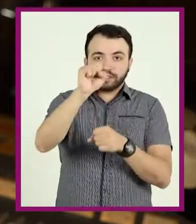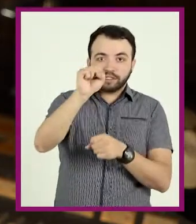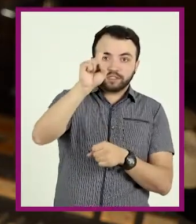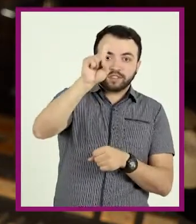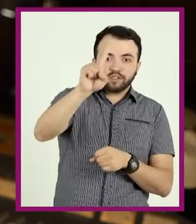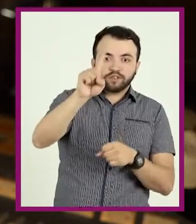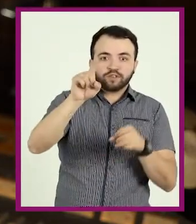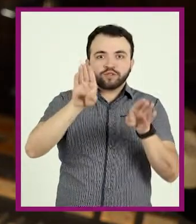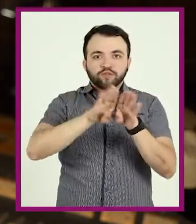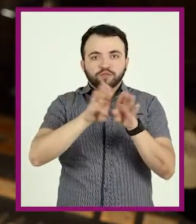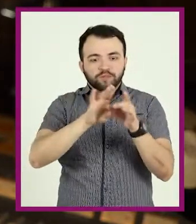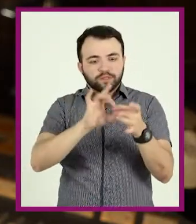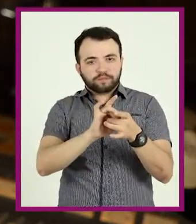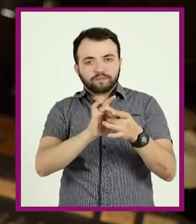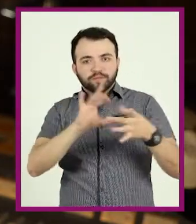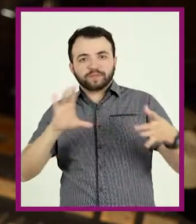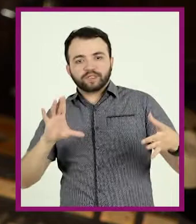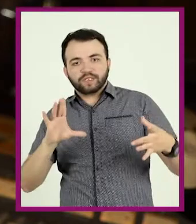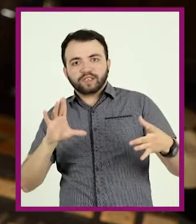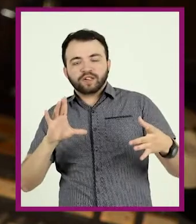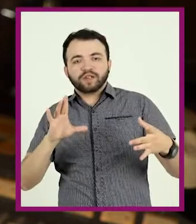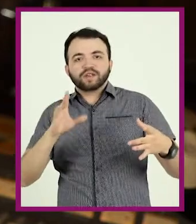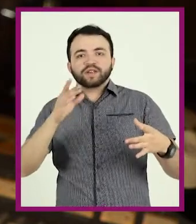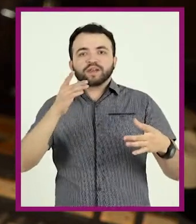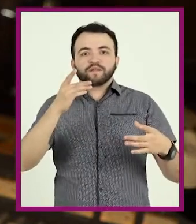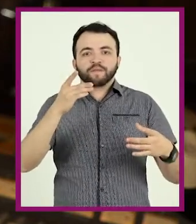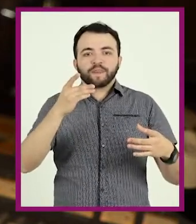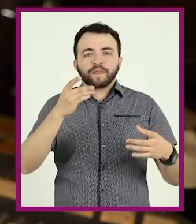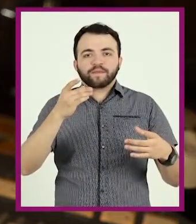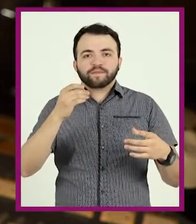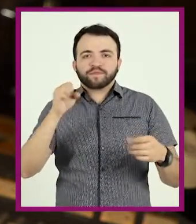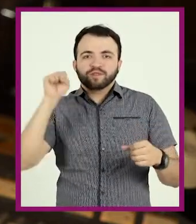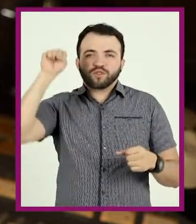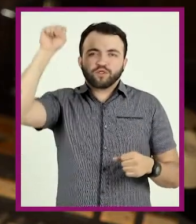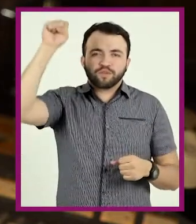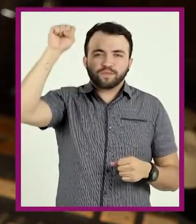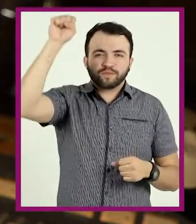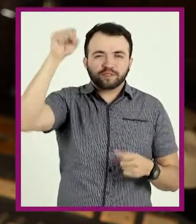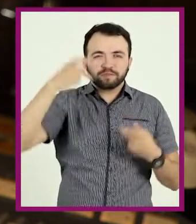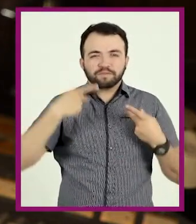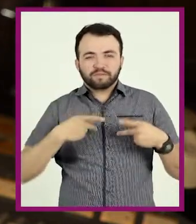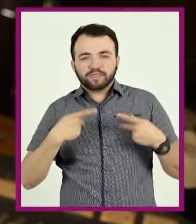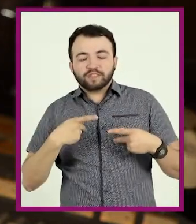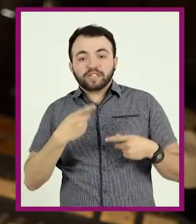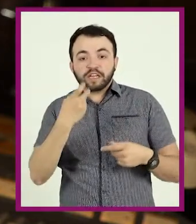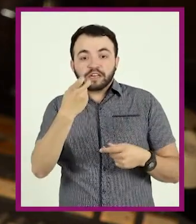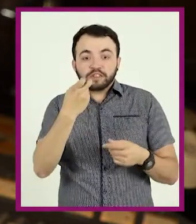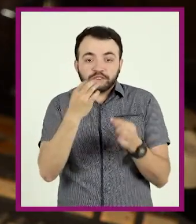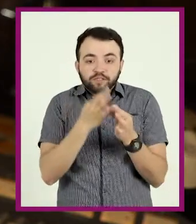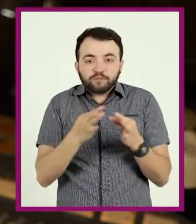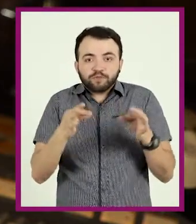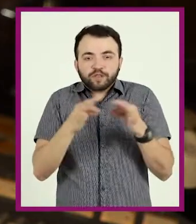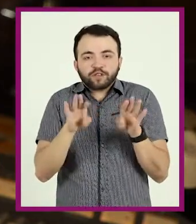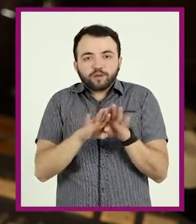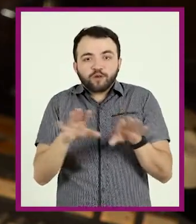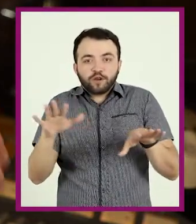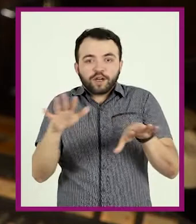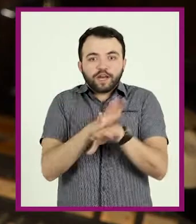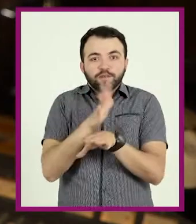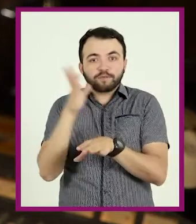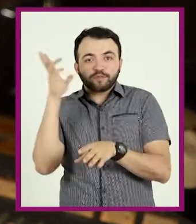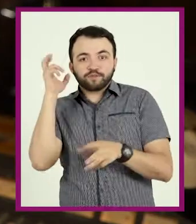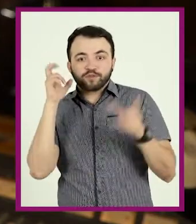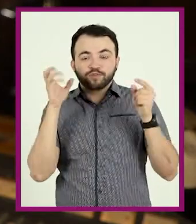alineados dentro del bloque comunista, y eso fue algo muy importante para la música en la ex Yugoslavia. ¿Por qué? Porque Tito, digamos,